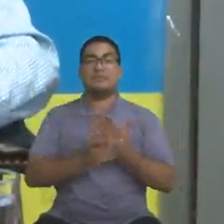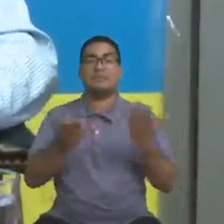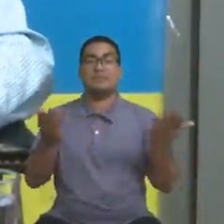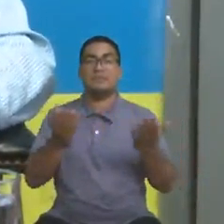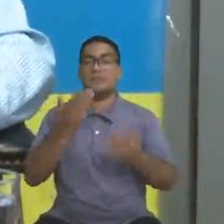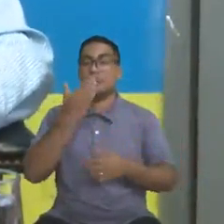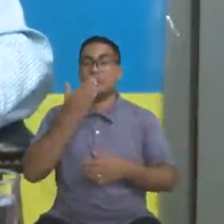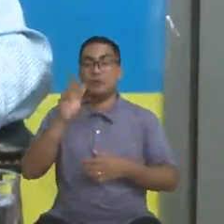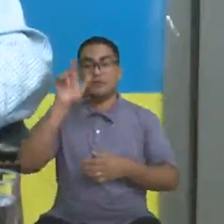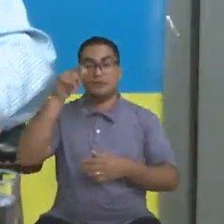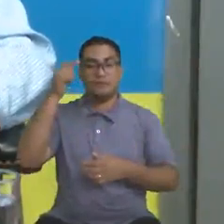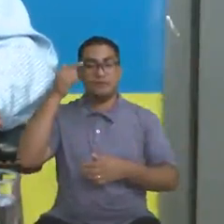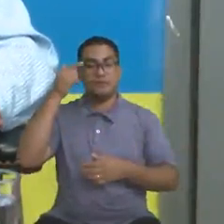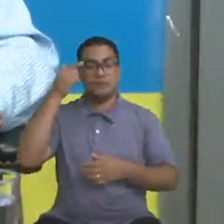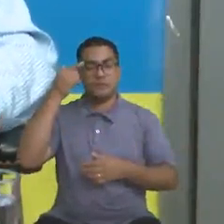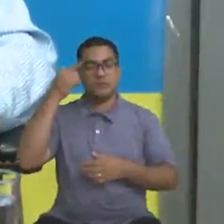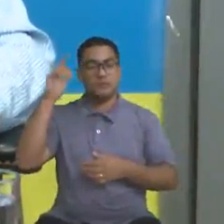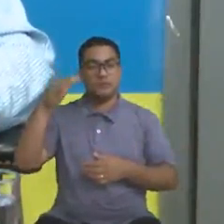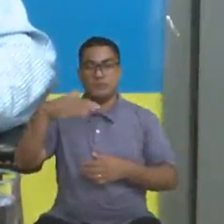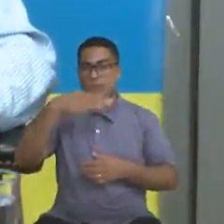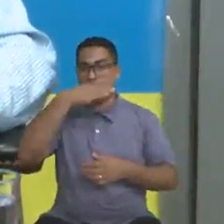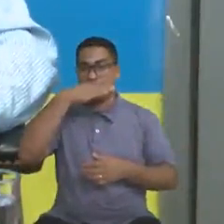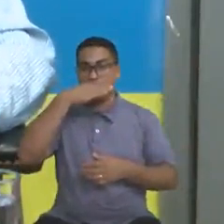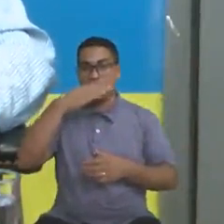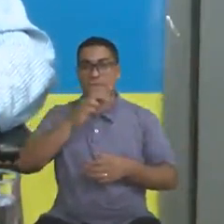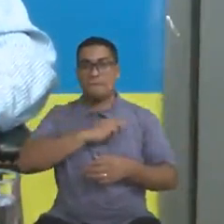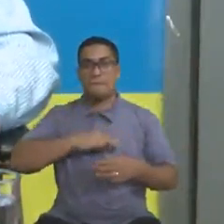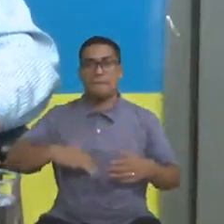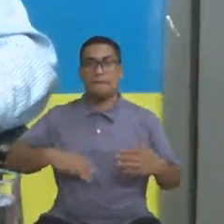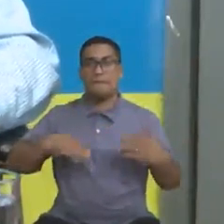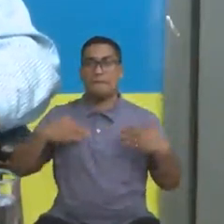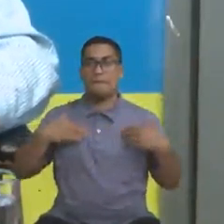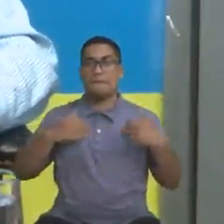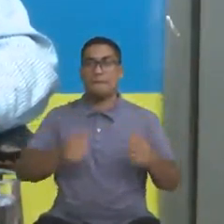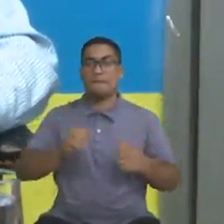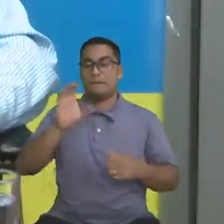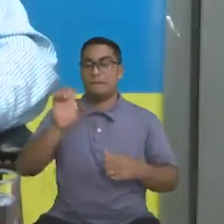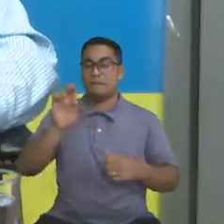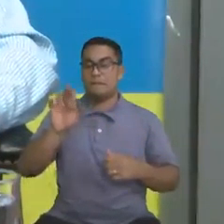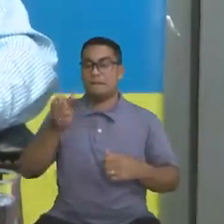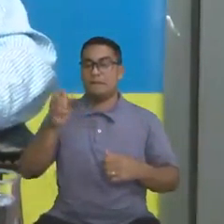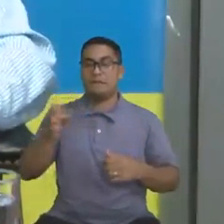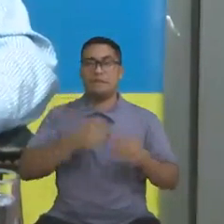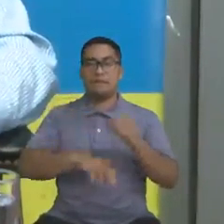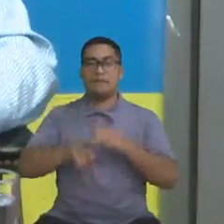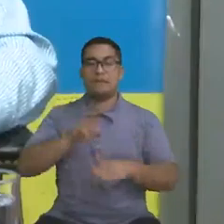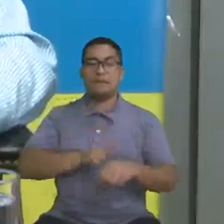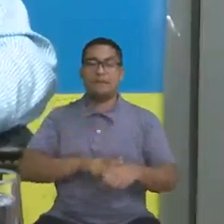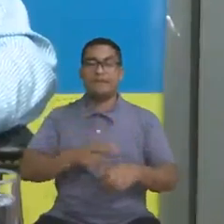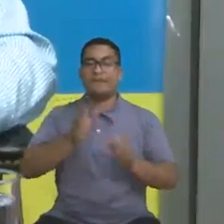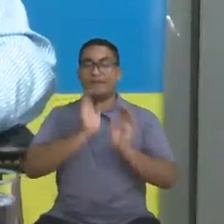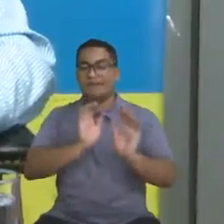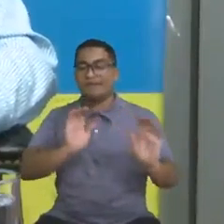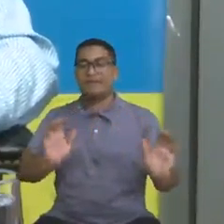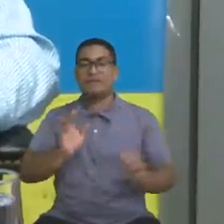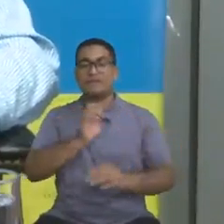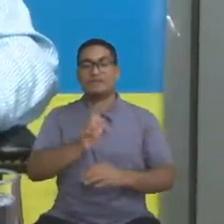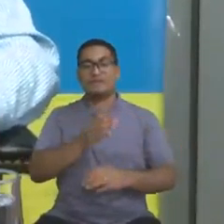¿verdad? Ok. Ok, licenciada, vamos a hacer una pausa y cuando regresemos vamos a seguir hablando más sobre este interesante tema que está llevando a